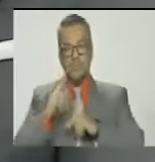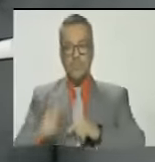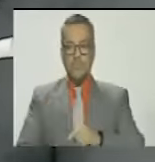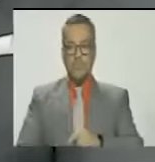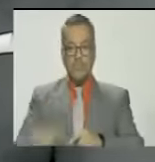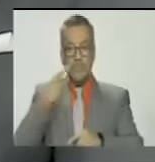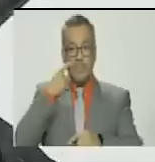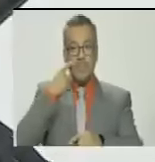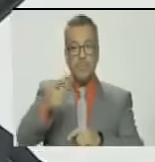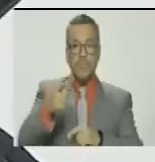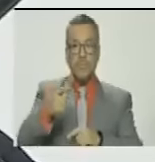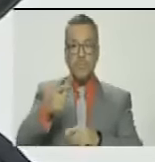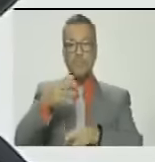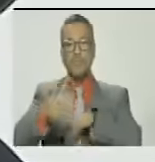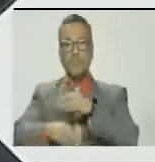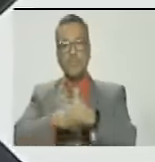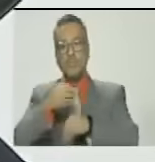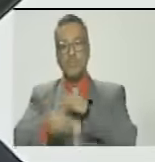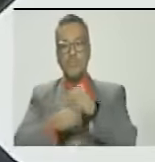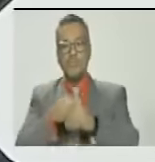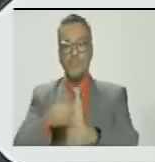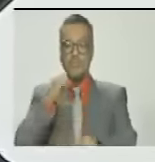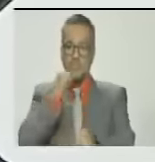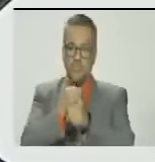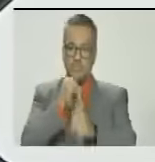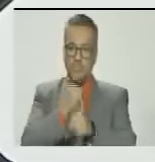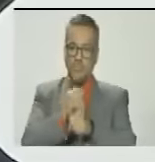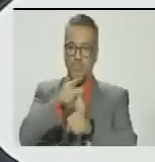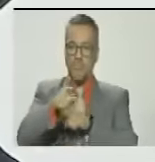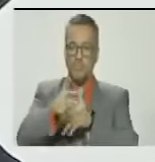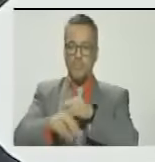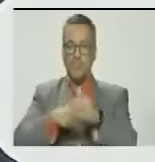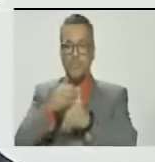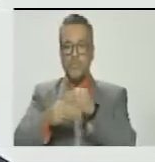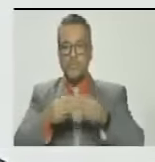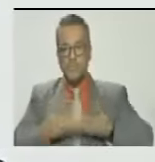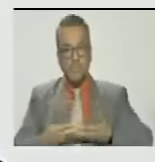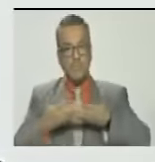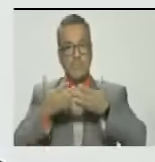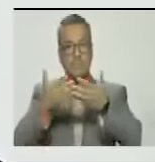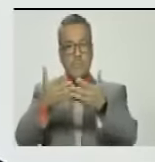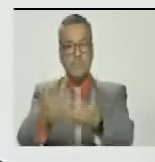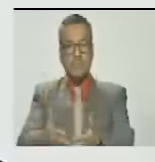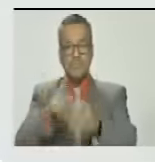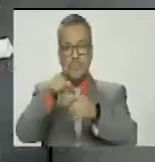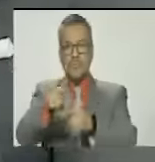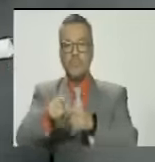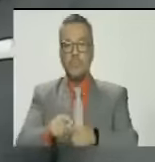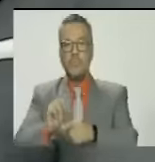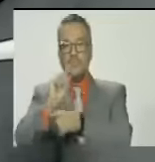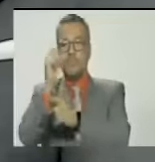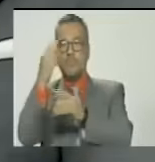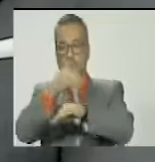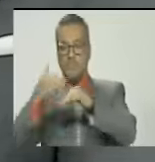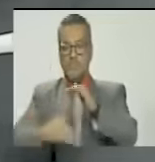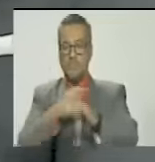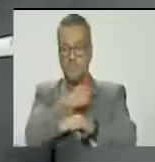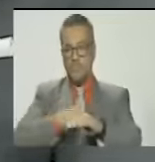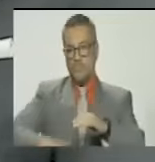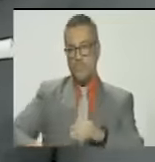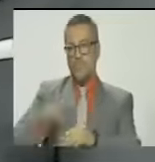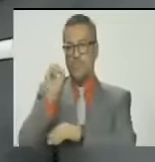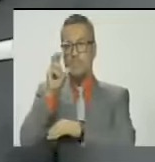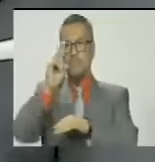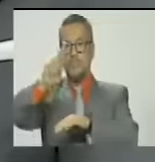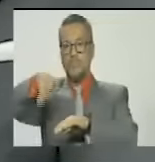hasta que vea cumplidas las funciones que le han sido encomendadas en su condición de primer vicepresidente de